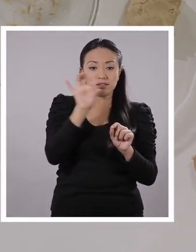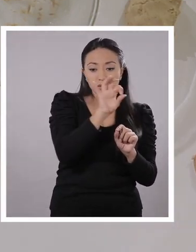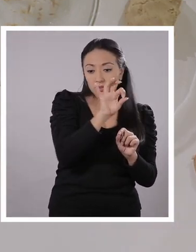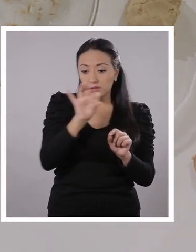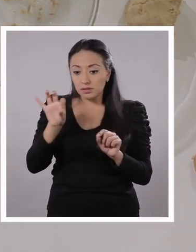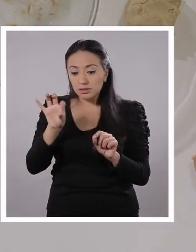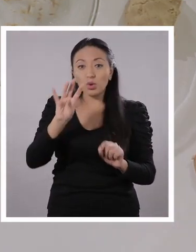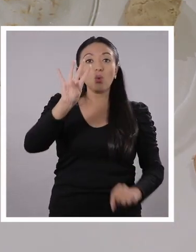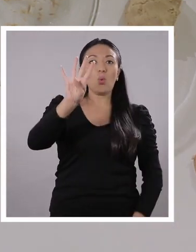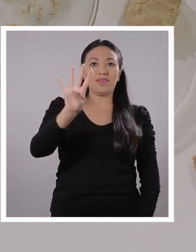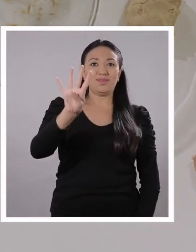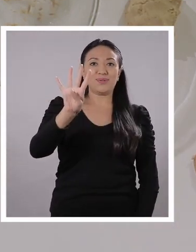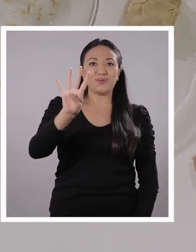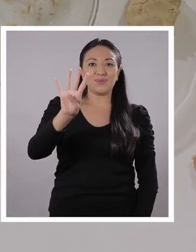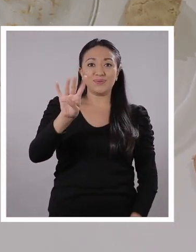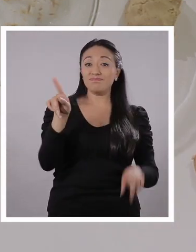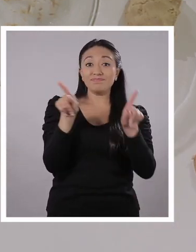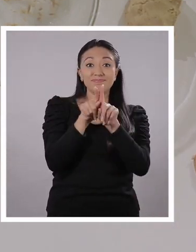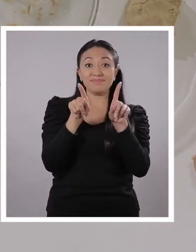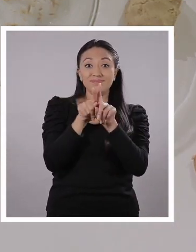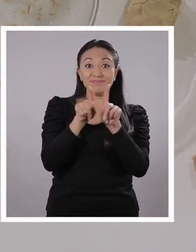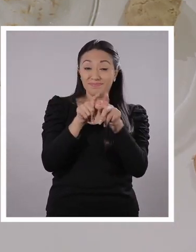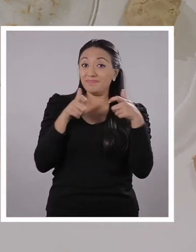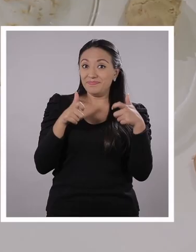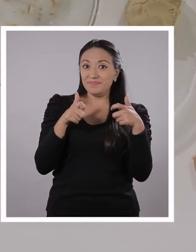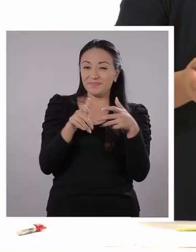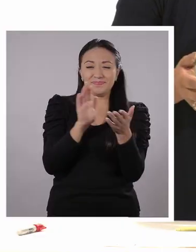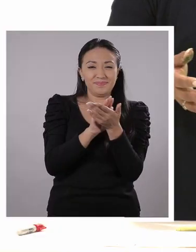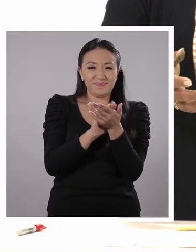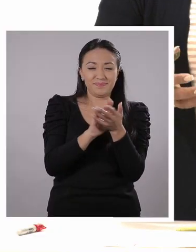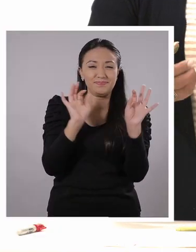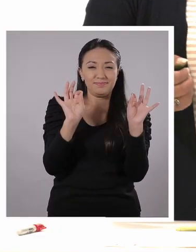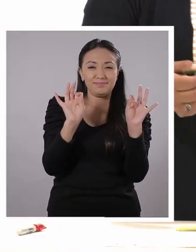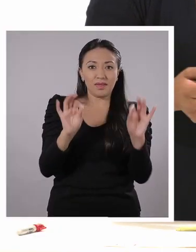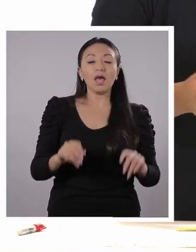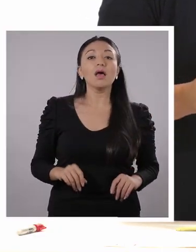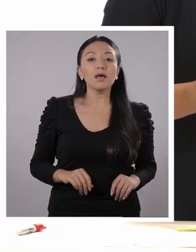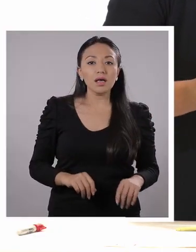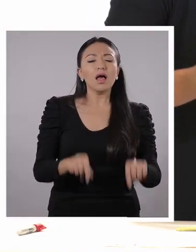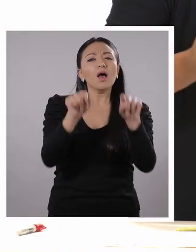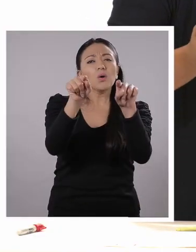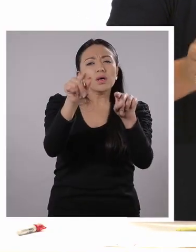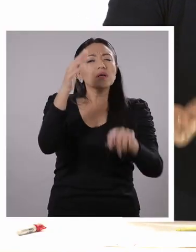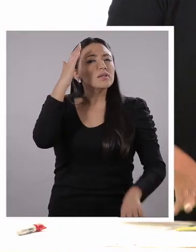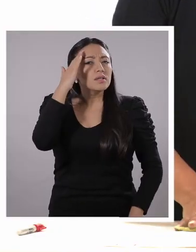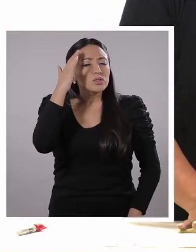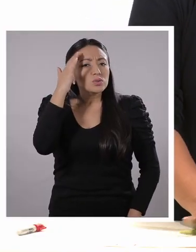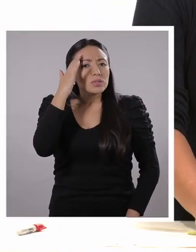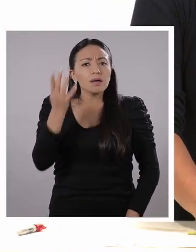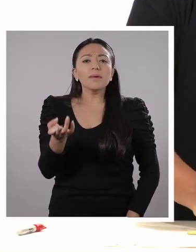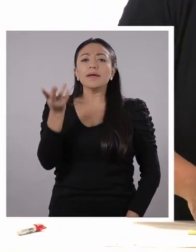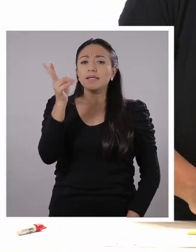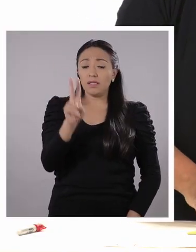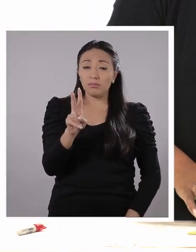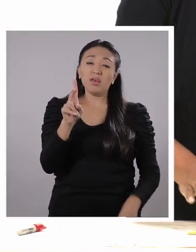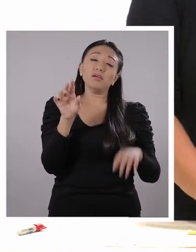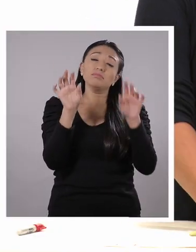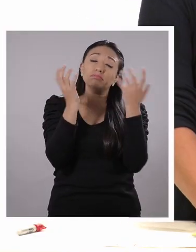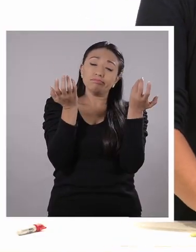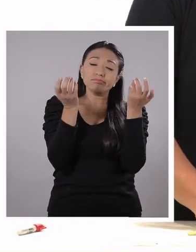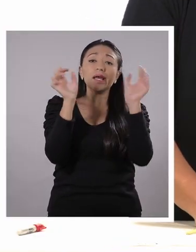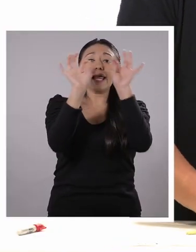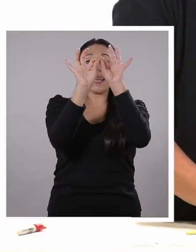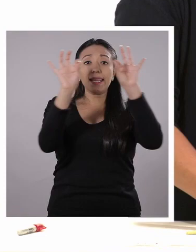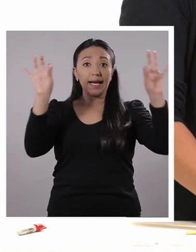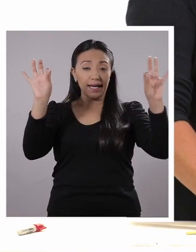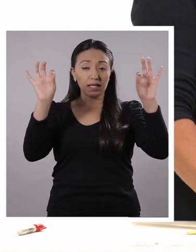dos, eso. Tres y cuatro. ¡Muy bien! ¡Wow! Y ahora, ¿sabías que también las líneas,